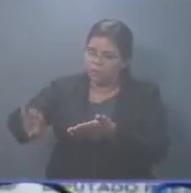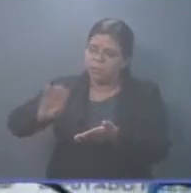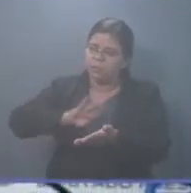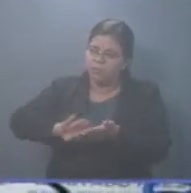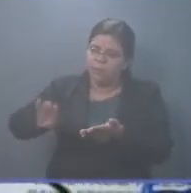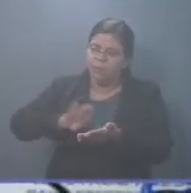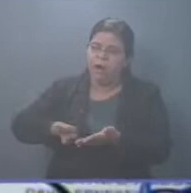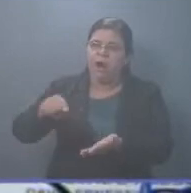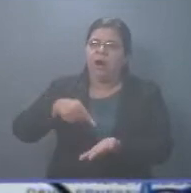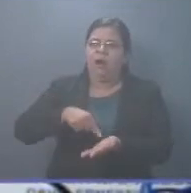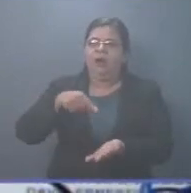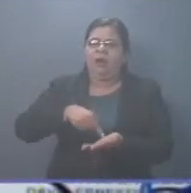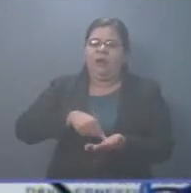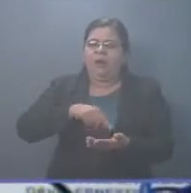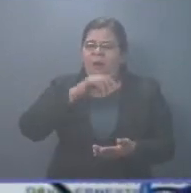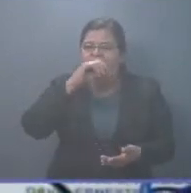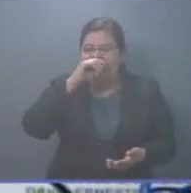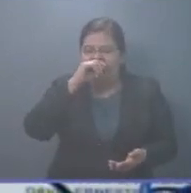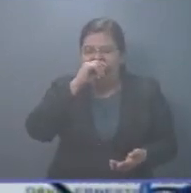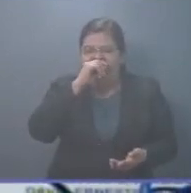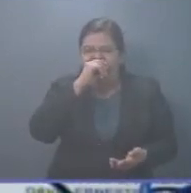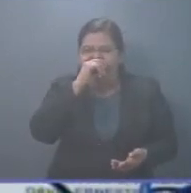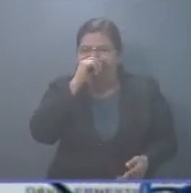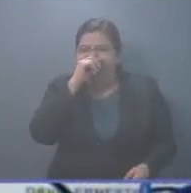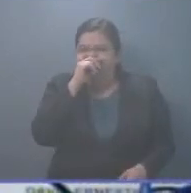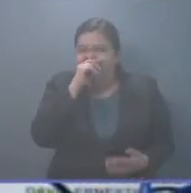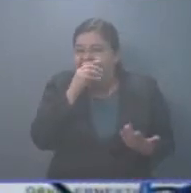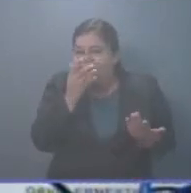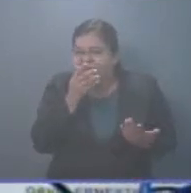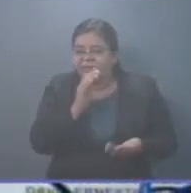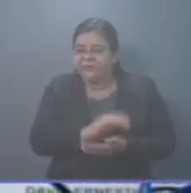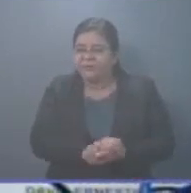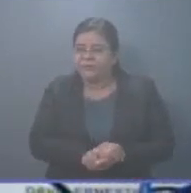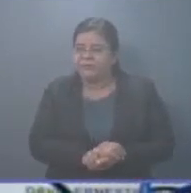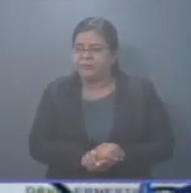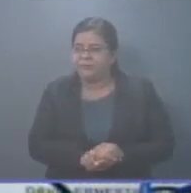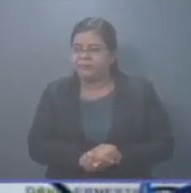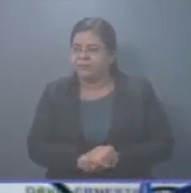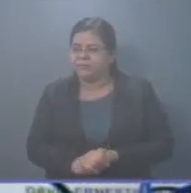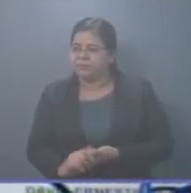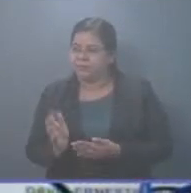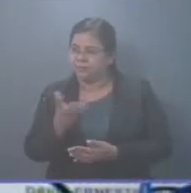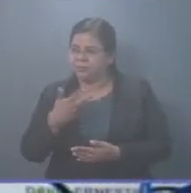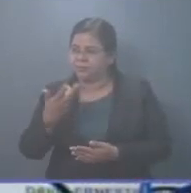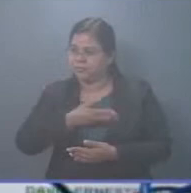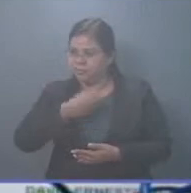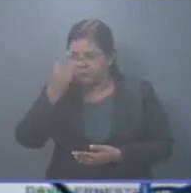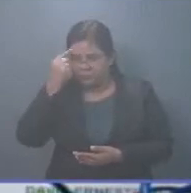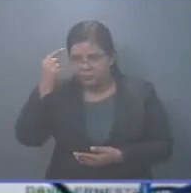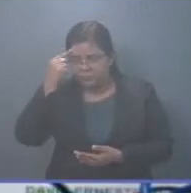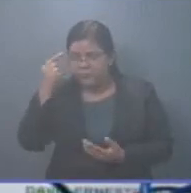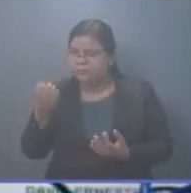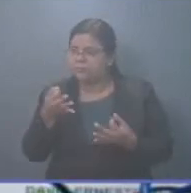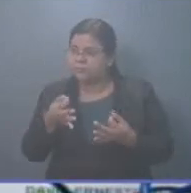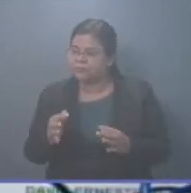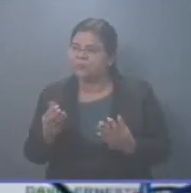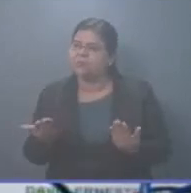responsabilidad de un compromiso, ¿verdad? Entonces, habría que pensar de qué forma